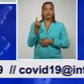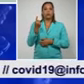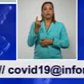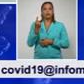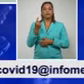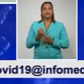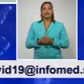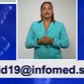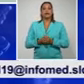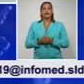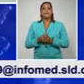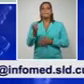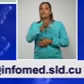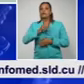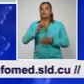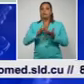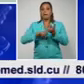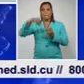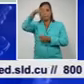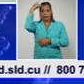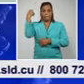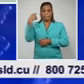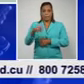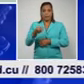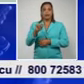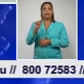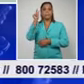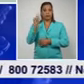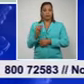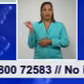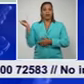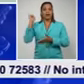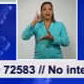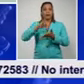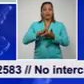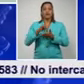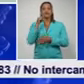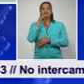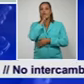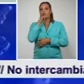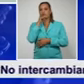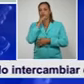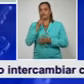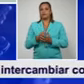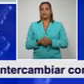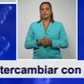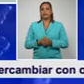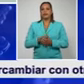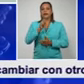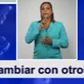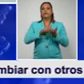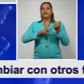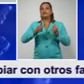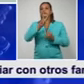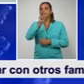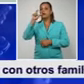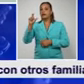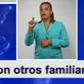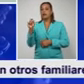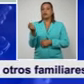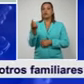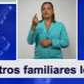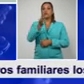que estamos hablando de un viajero cubano procedente de Rusia. En Villa Clara, 1 del municipio